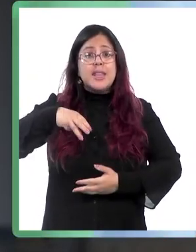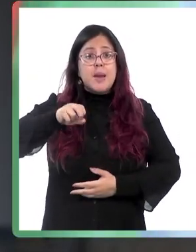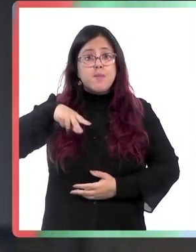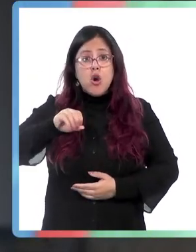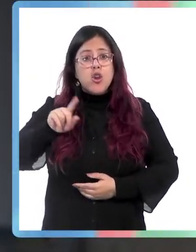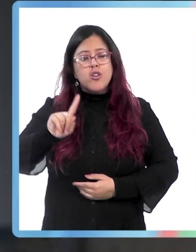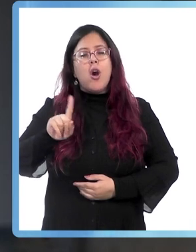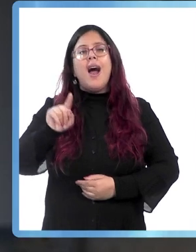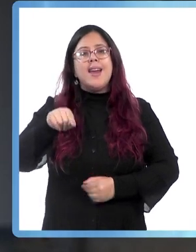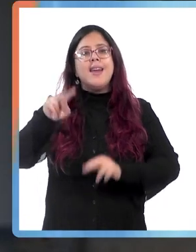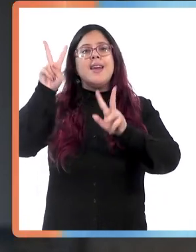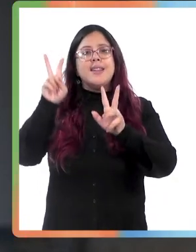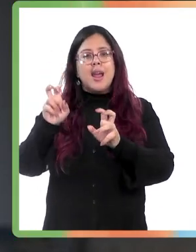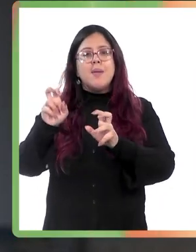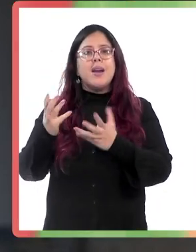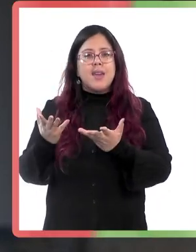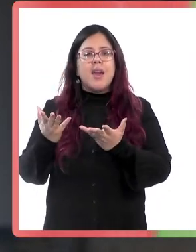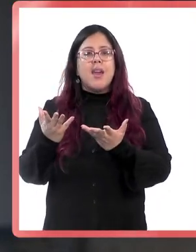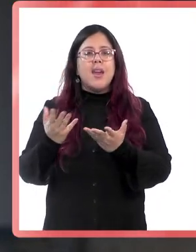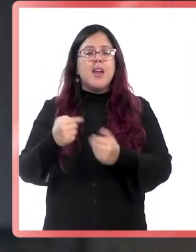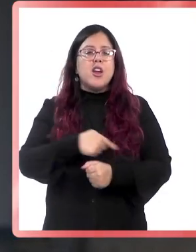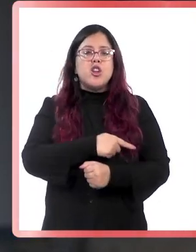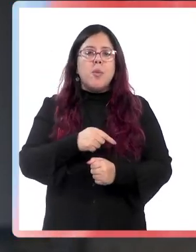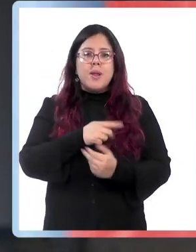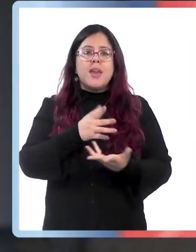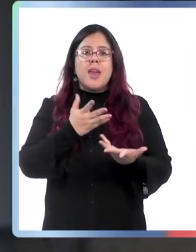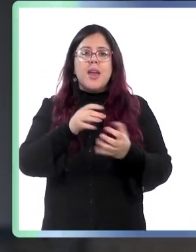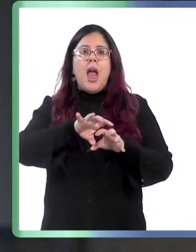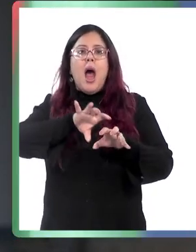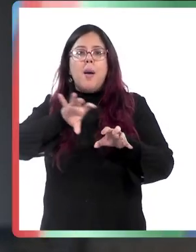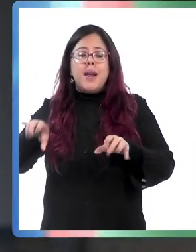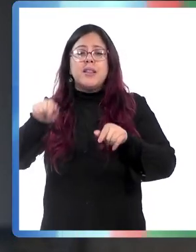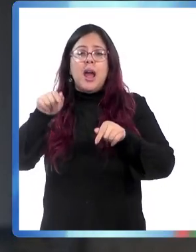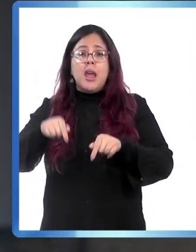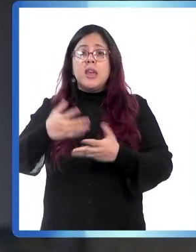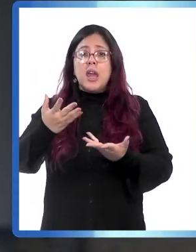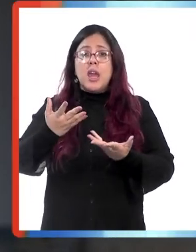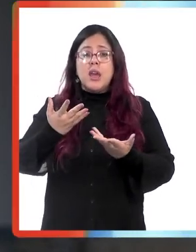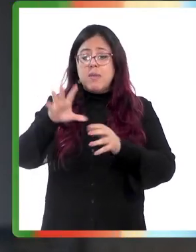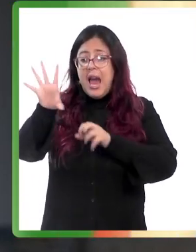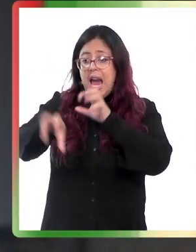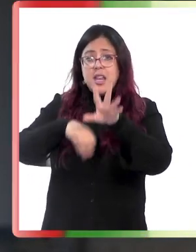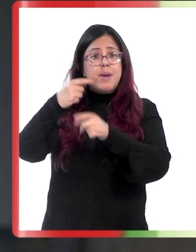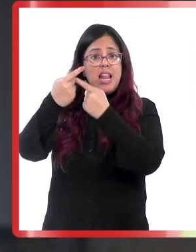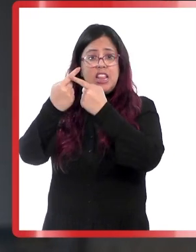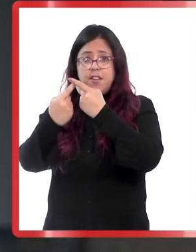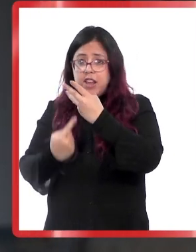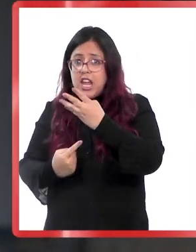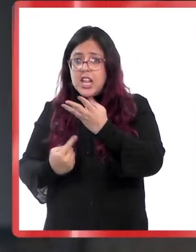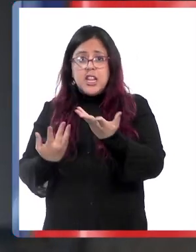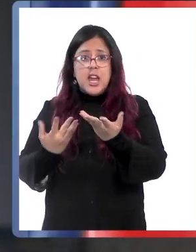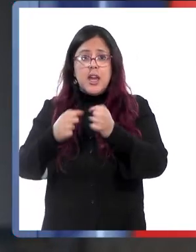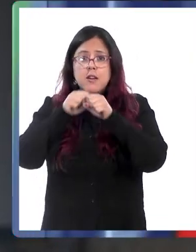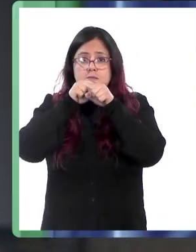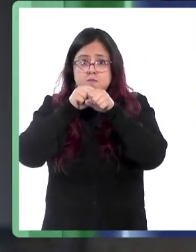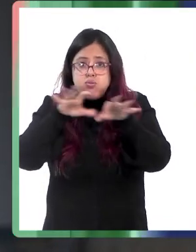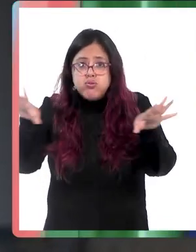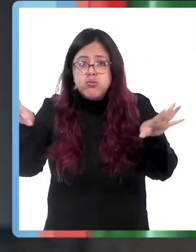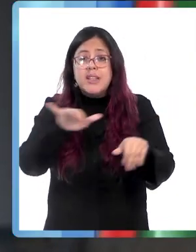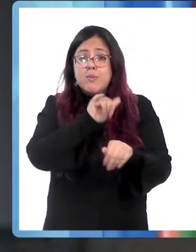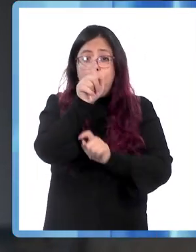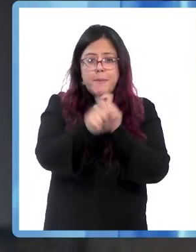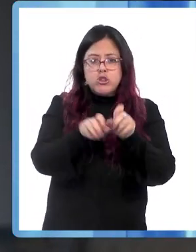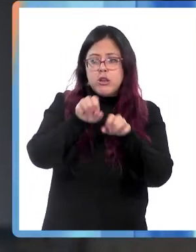llama Mpox para diferenciar porque no solo se transmite a través de los monos, sino también de otros animales y después de persona a